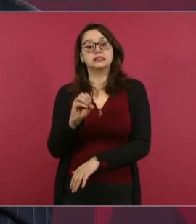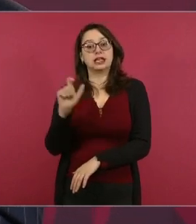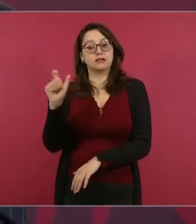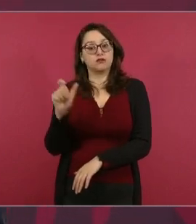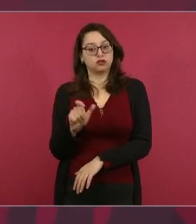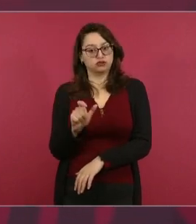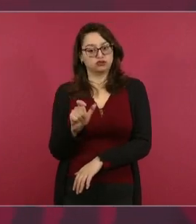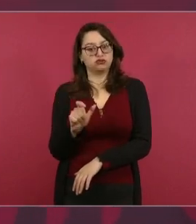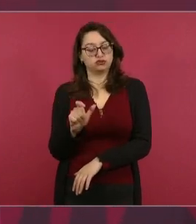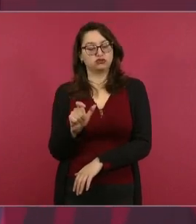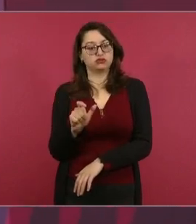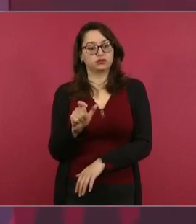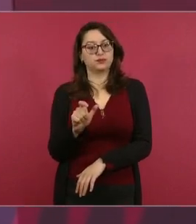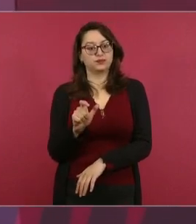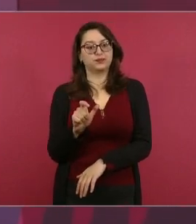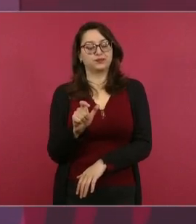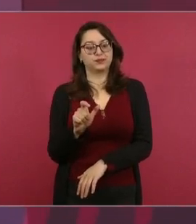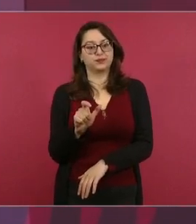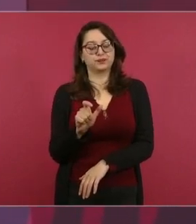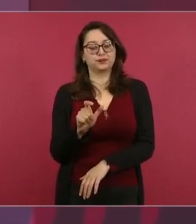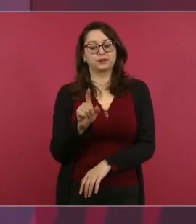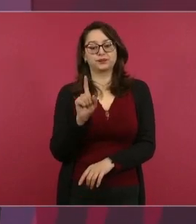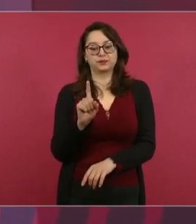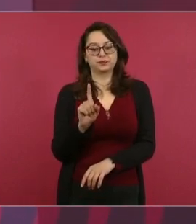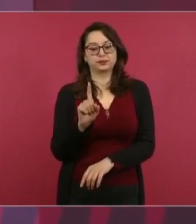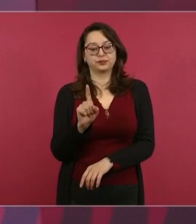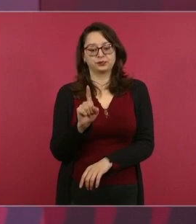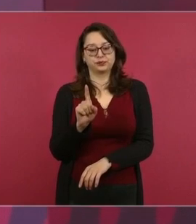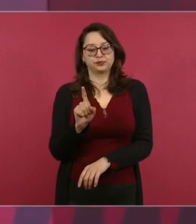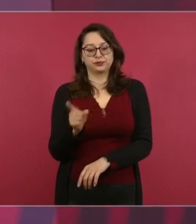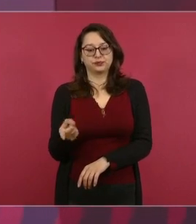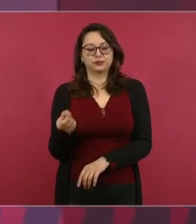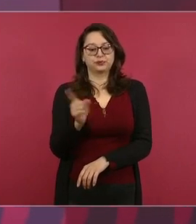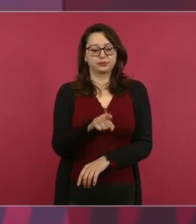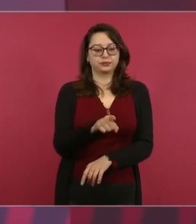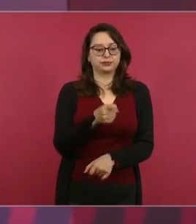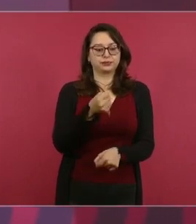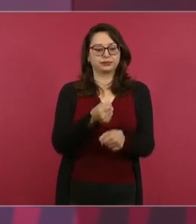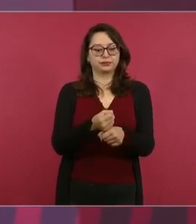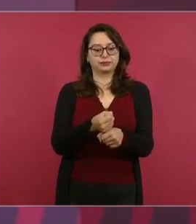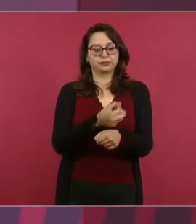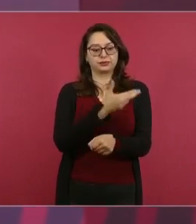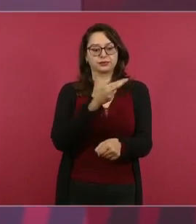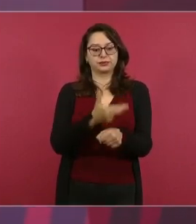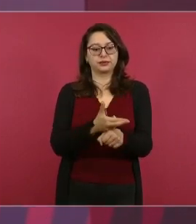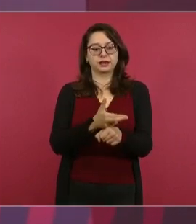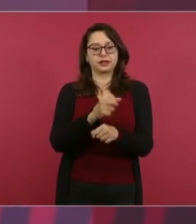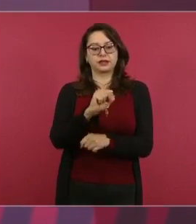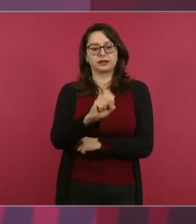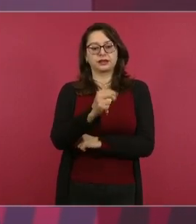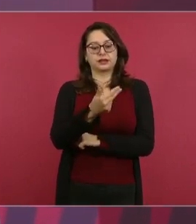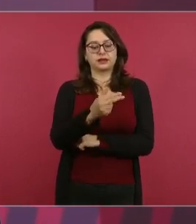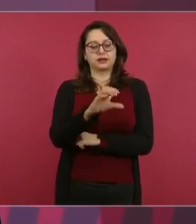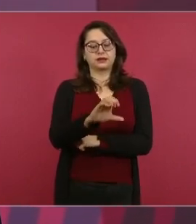cuando era secretario de Hacienda,